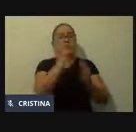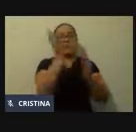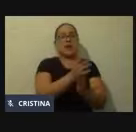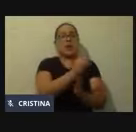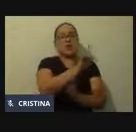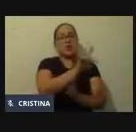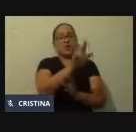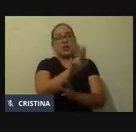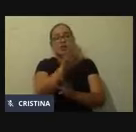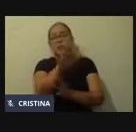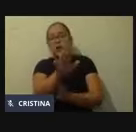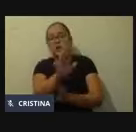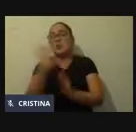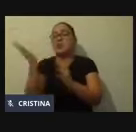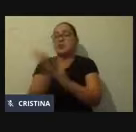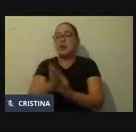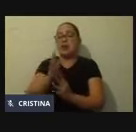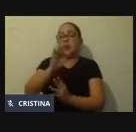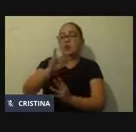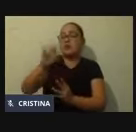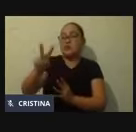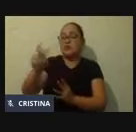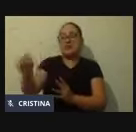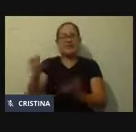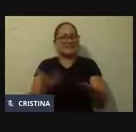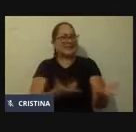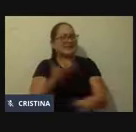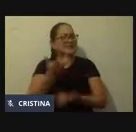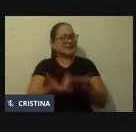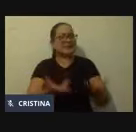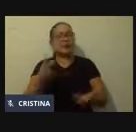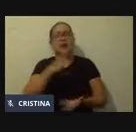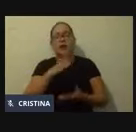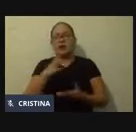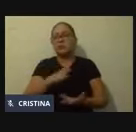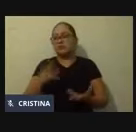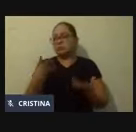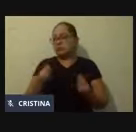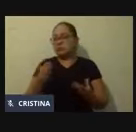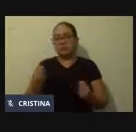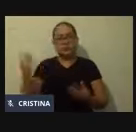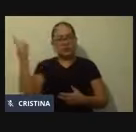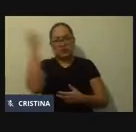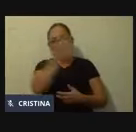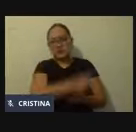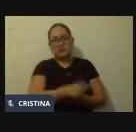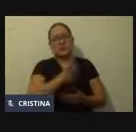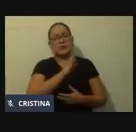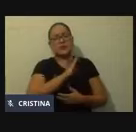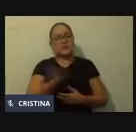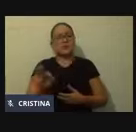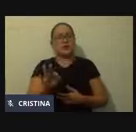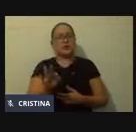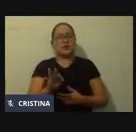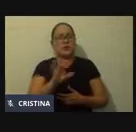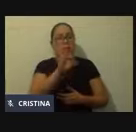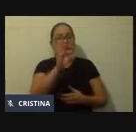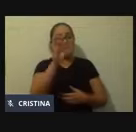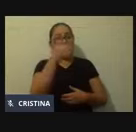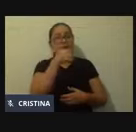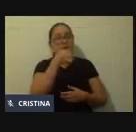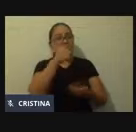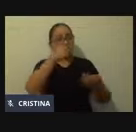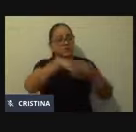para mantener el distanciamiento, porque si no, imagínate, van a regresar 40 niños a un salón,